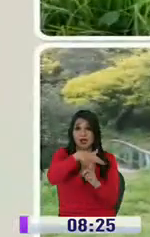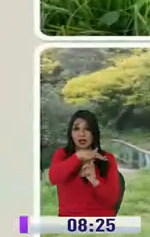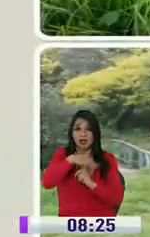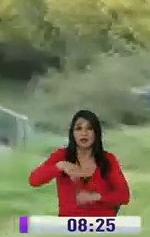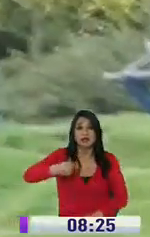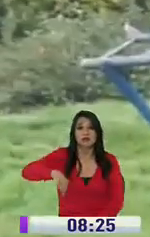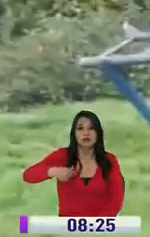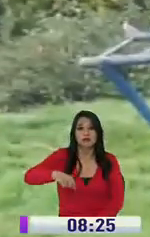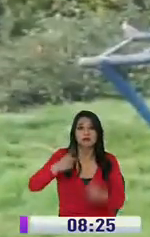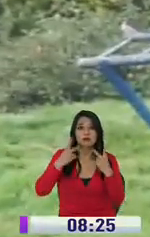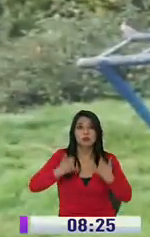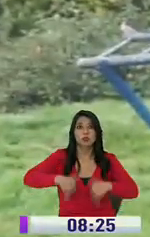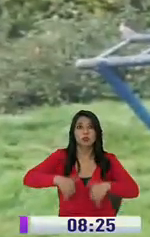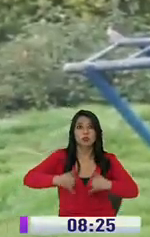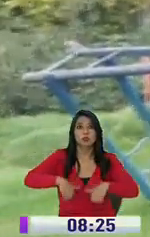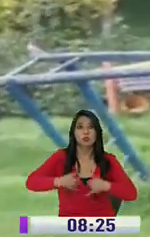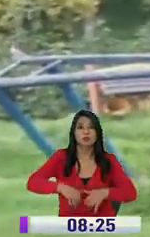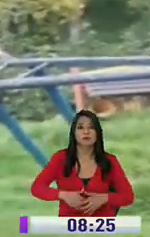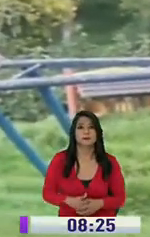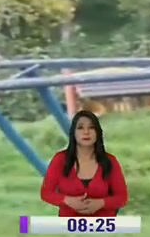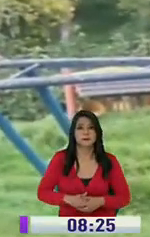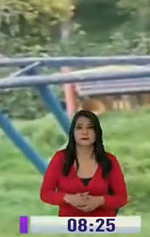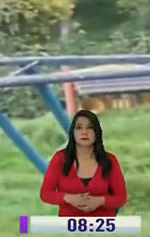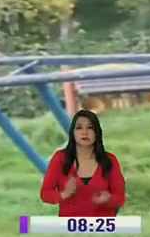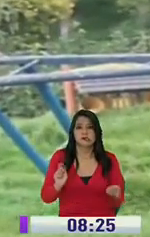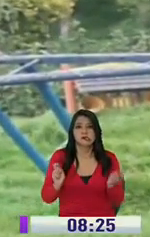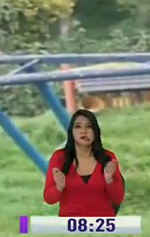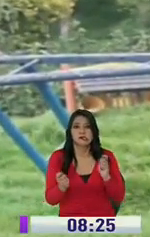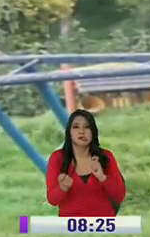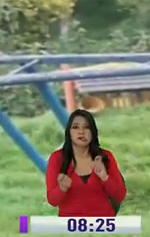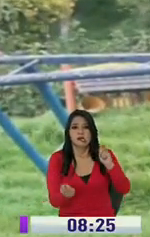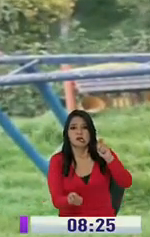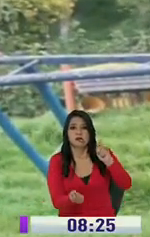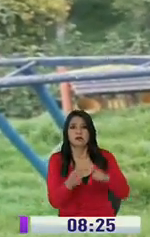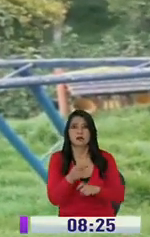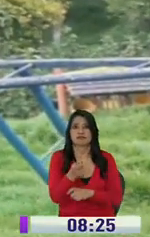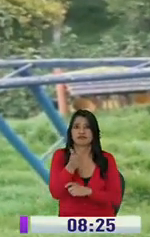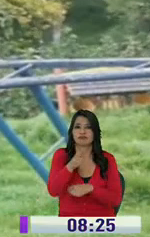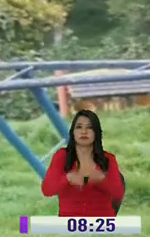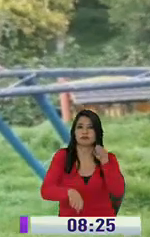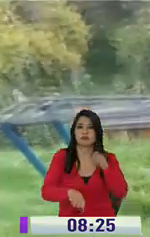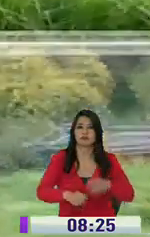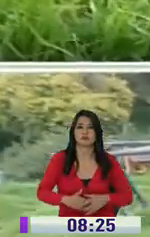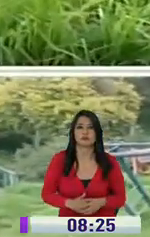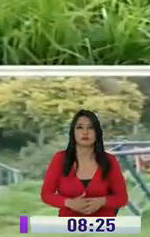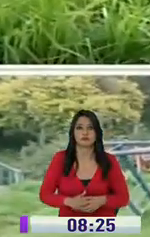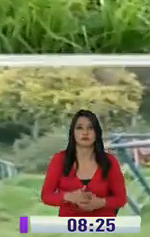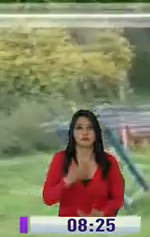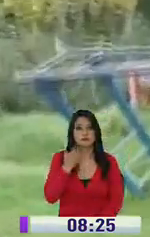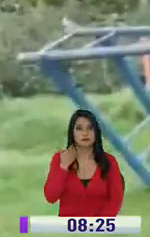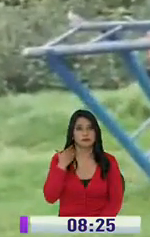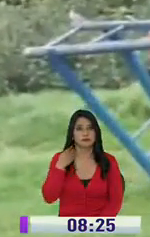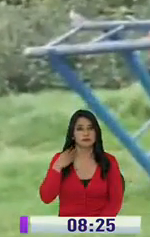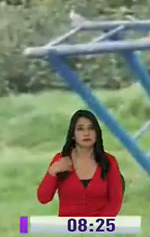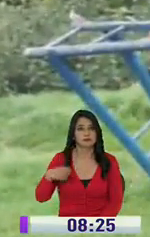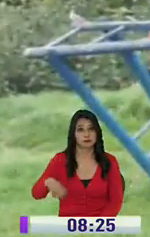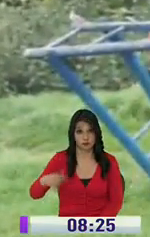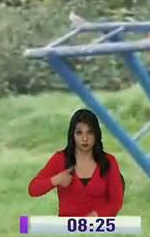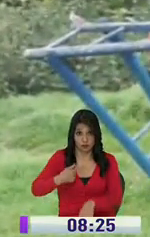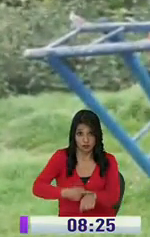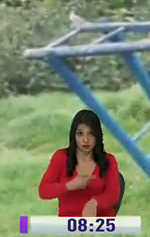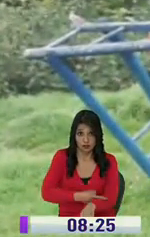pero vea los juegos. O sea, los juegos ya se caen. Mire. O sea, no estoy exagerando, vea